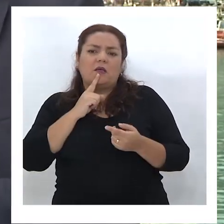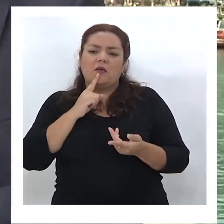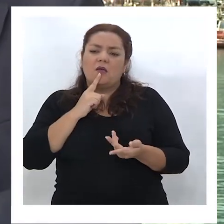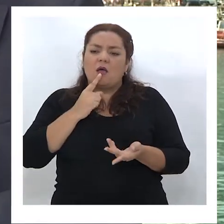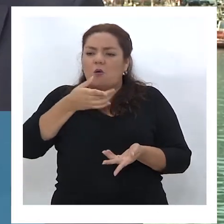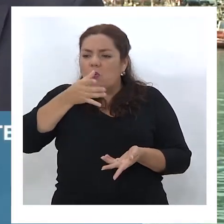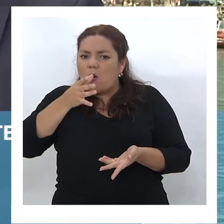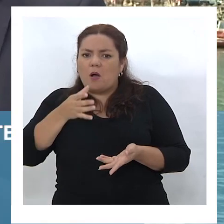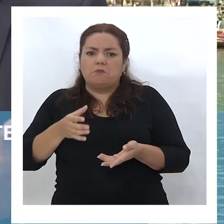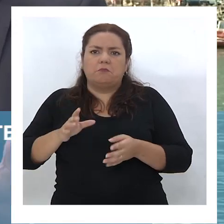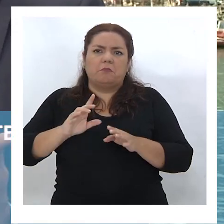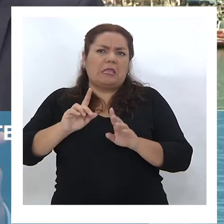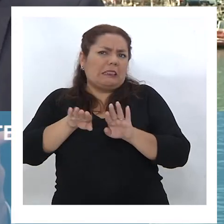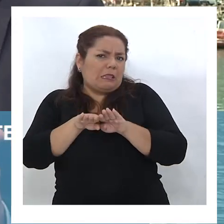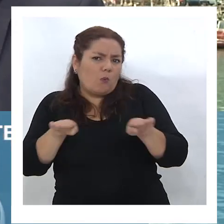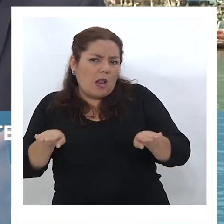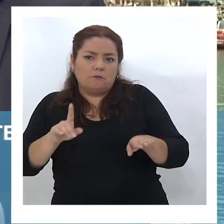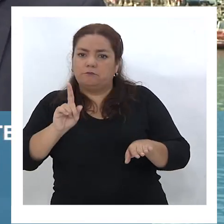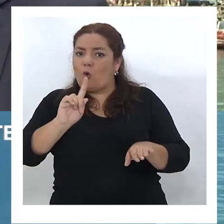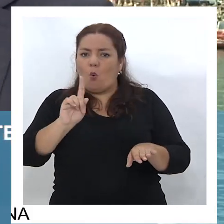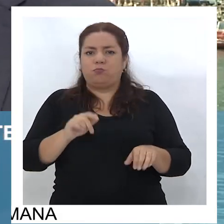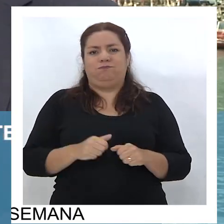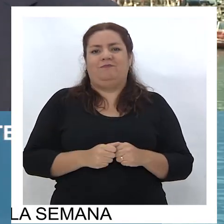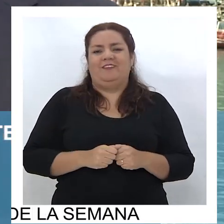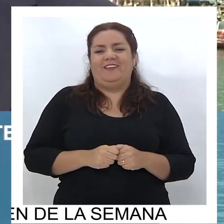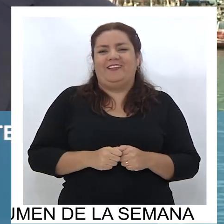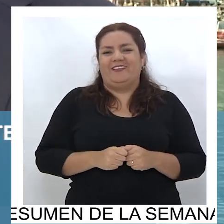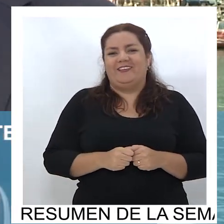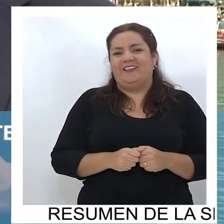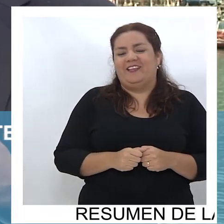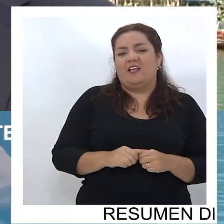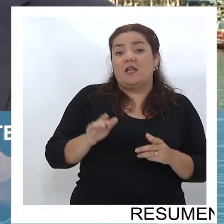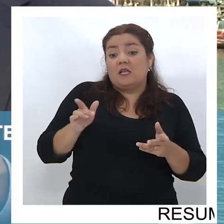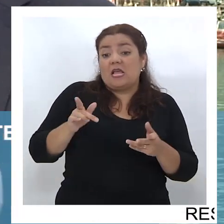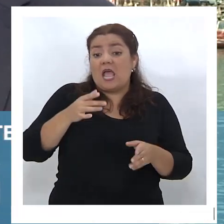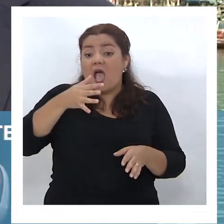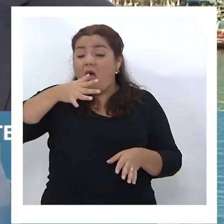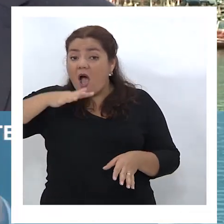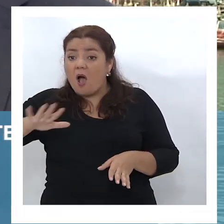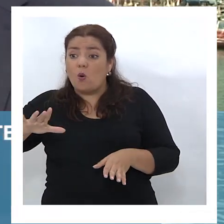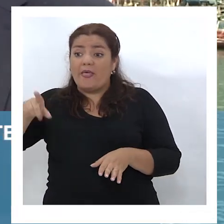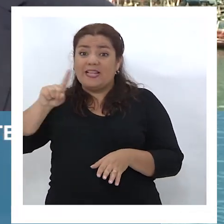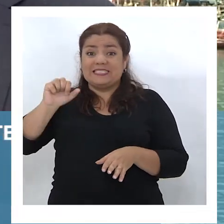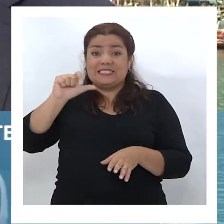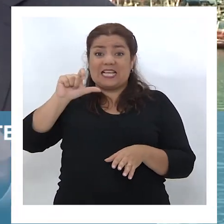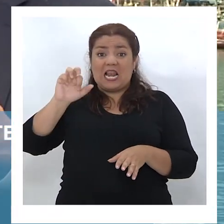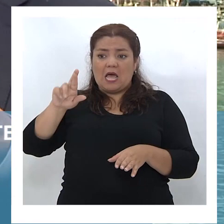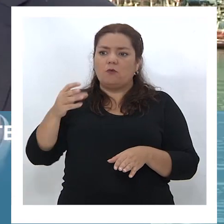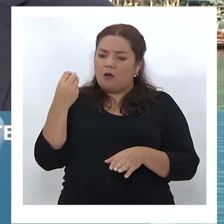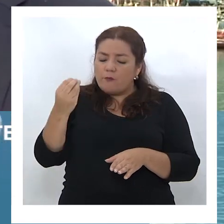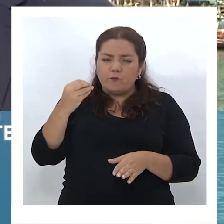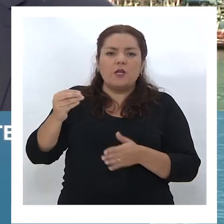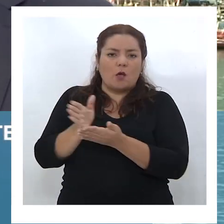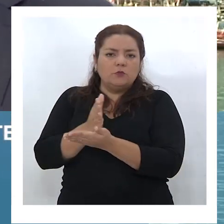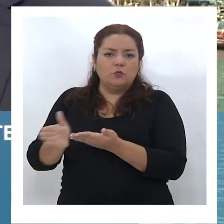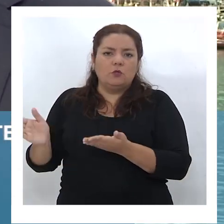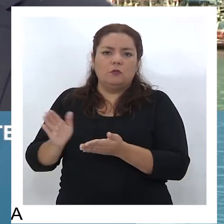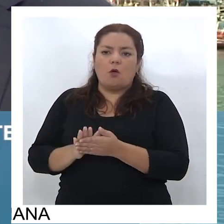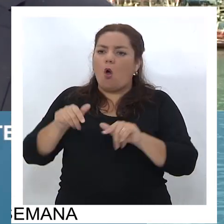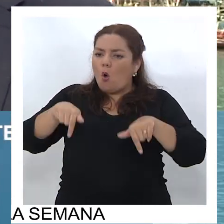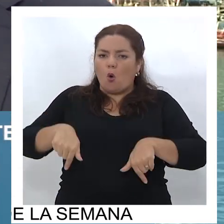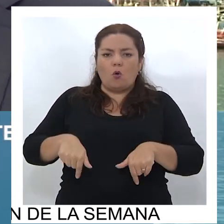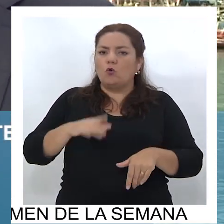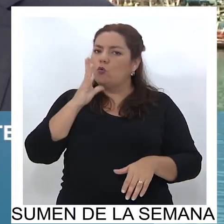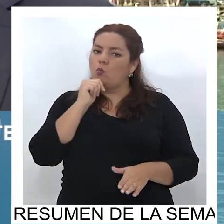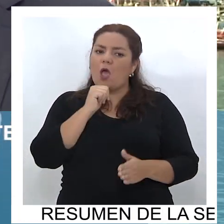distinta del agua que necesitamos nosotros para consumir en la casa, digamos. Por lo tanto, el agua desalada es una muy buena alternativa. Hoy día no hay una norma que los